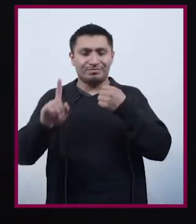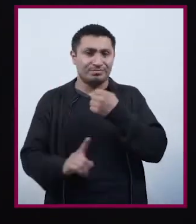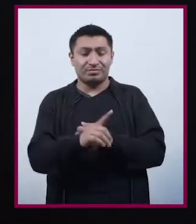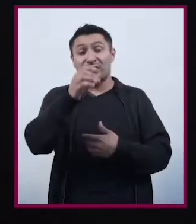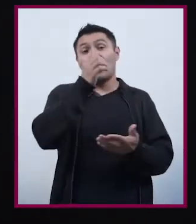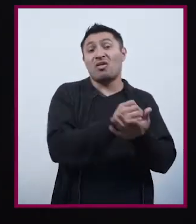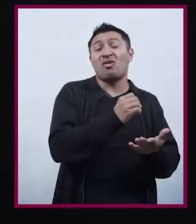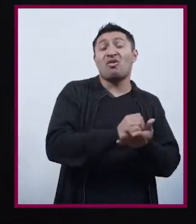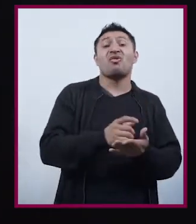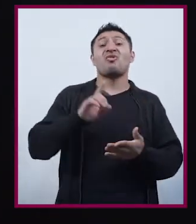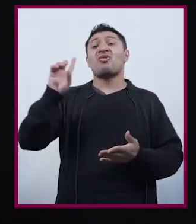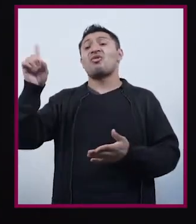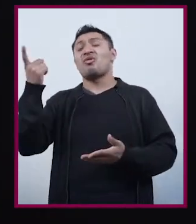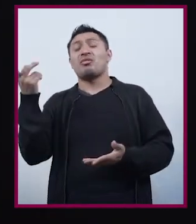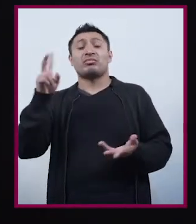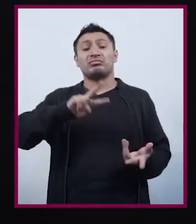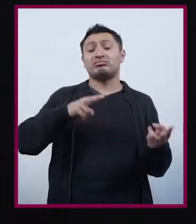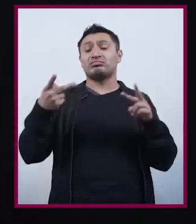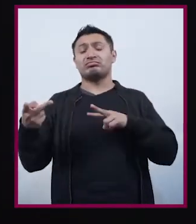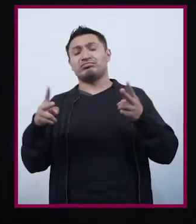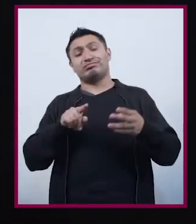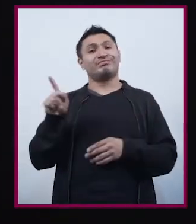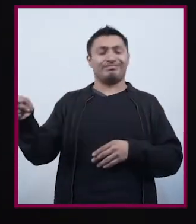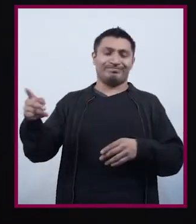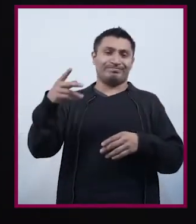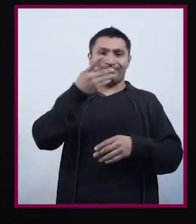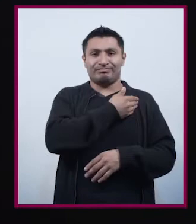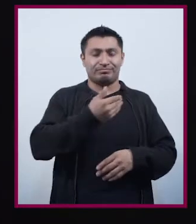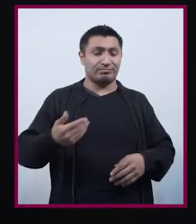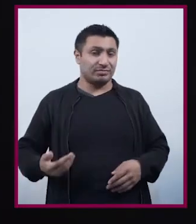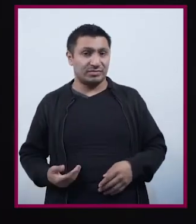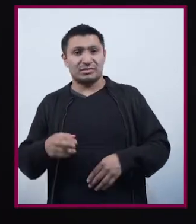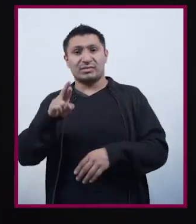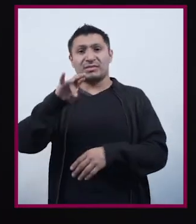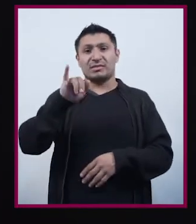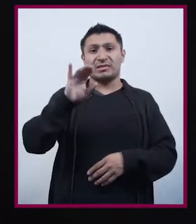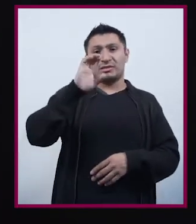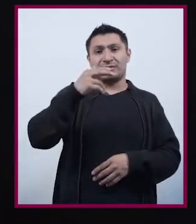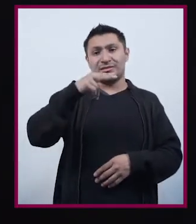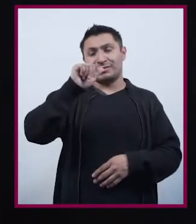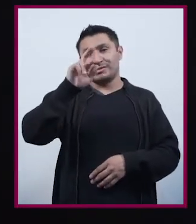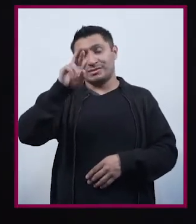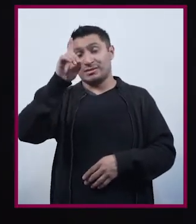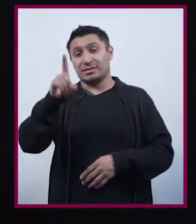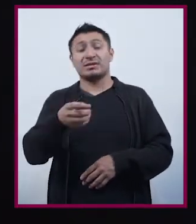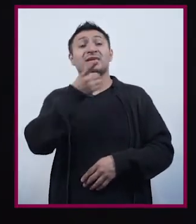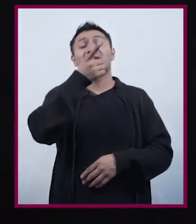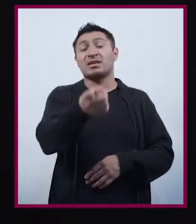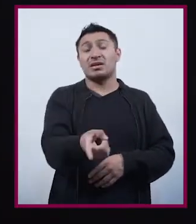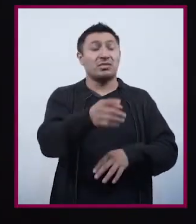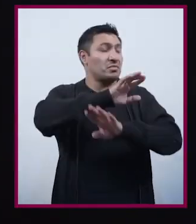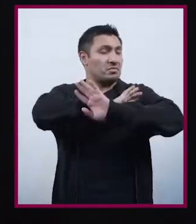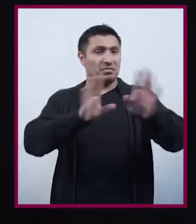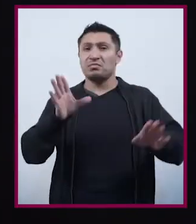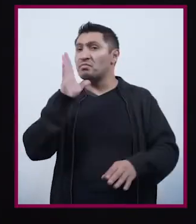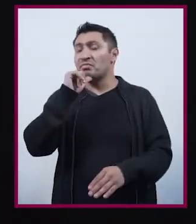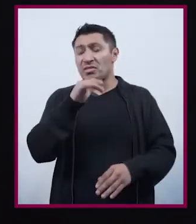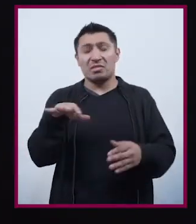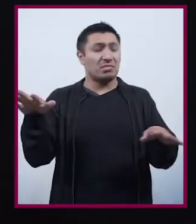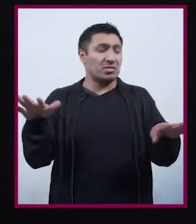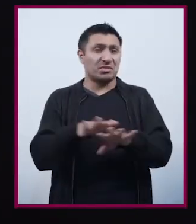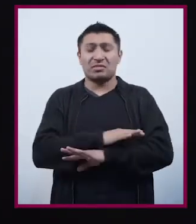patrón del cambio oro-dólar, siendo el presidente Richard Nixon quien declaró la inconvertibilidad